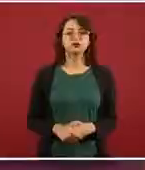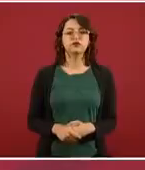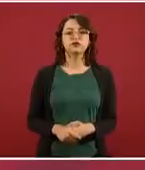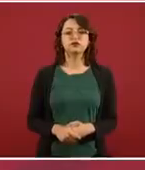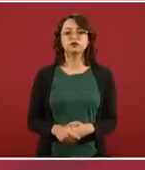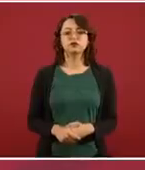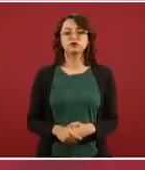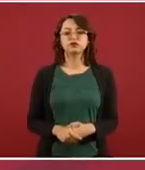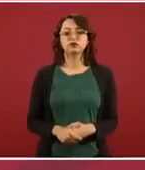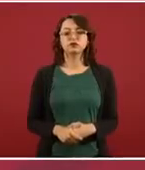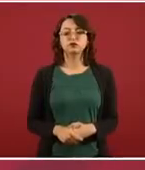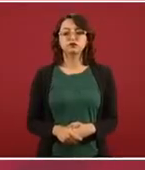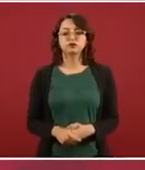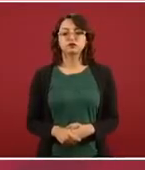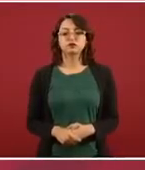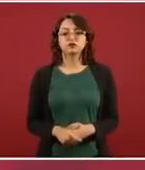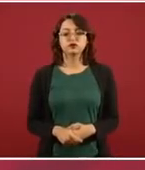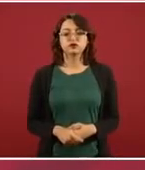una parte